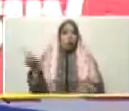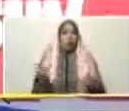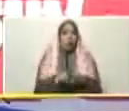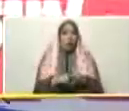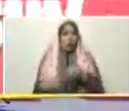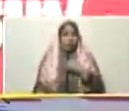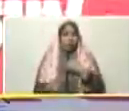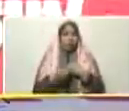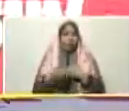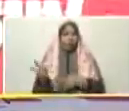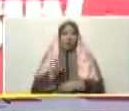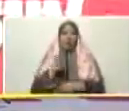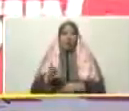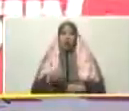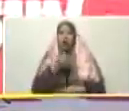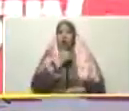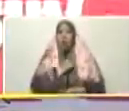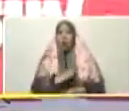resistir